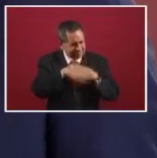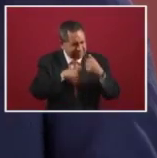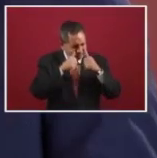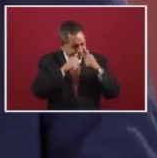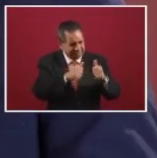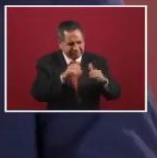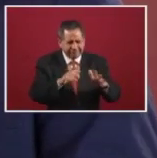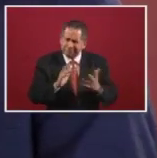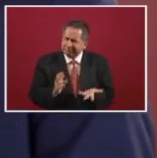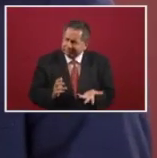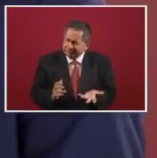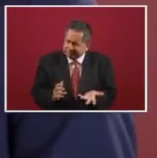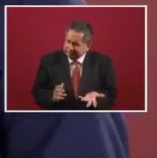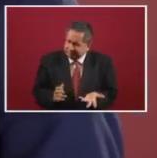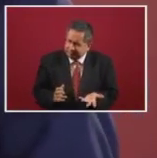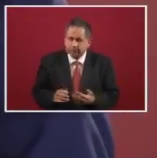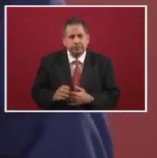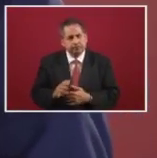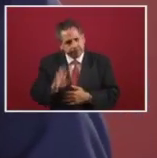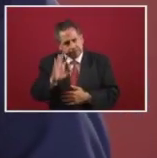todo esto también hay